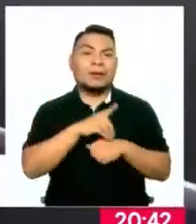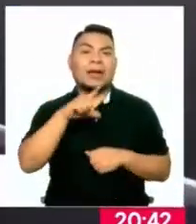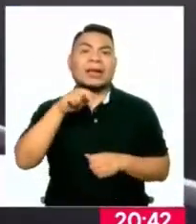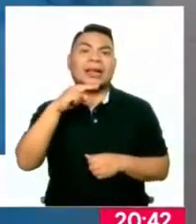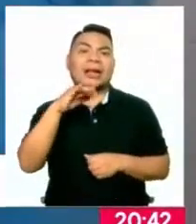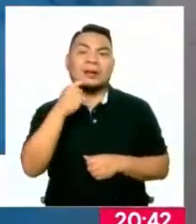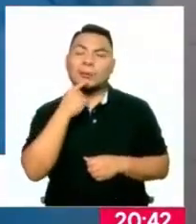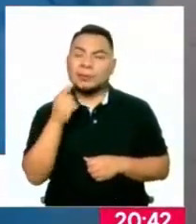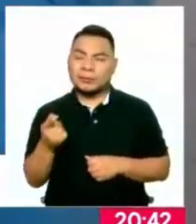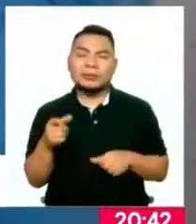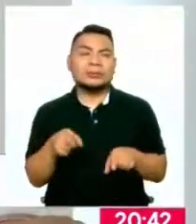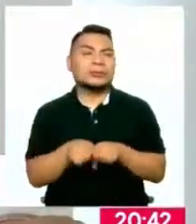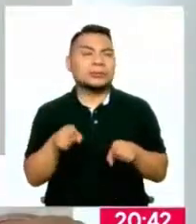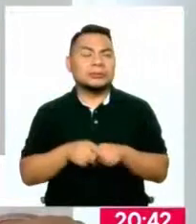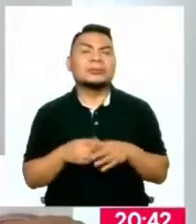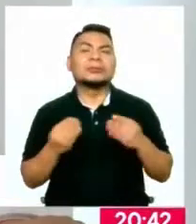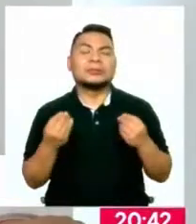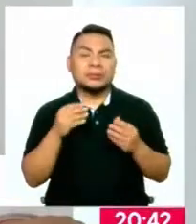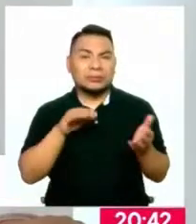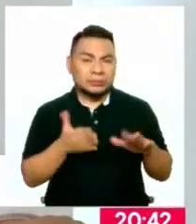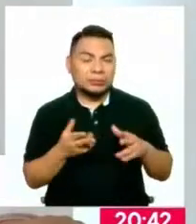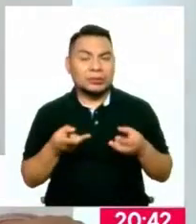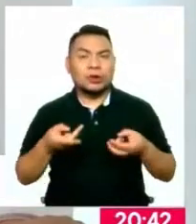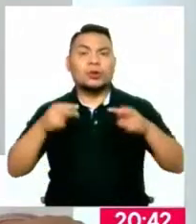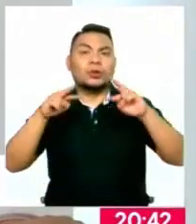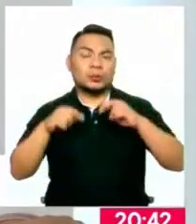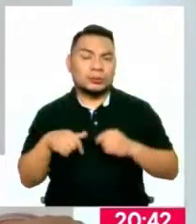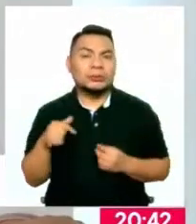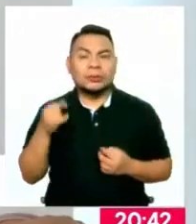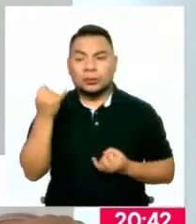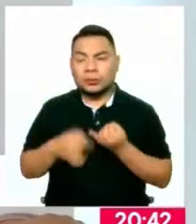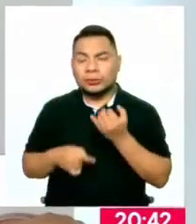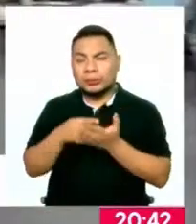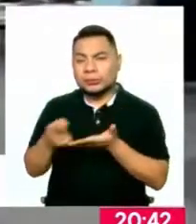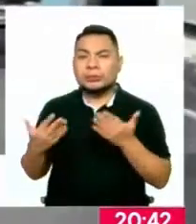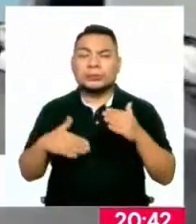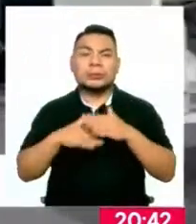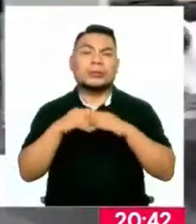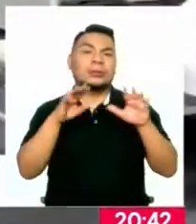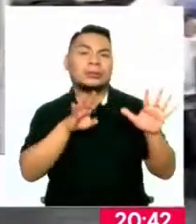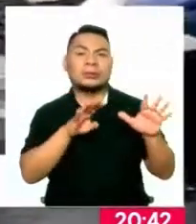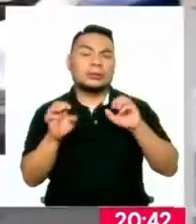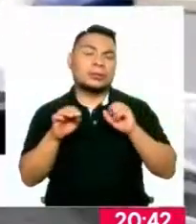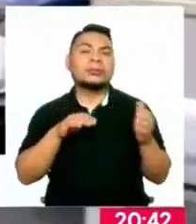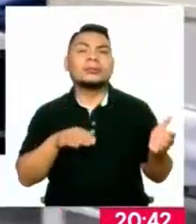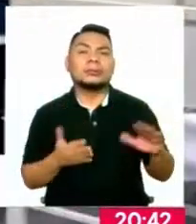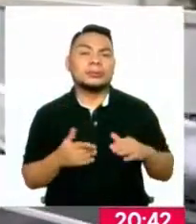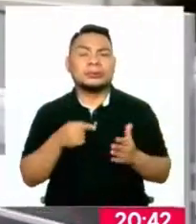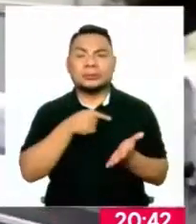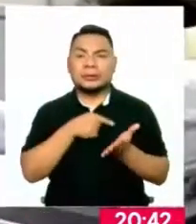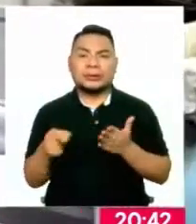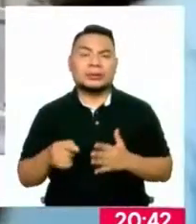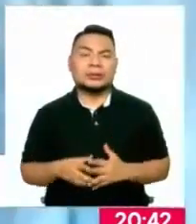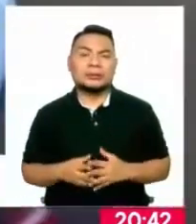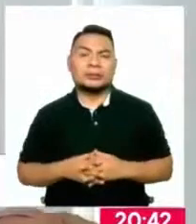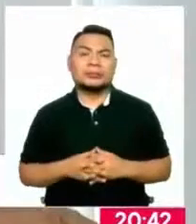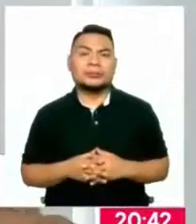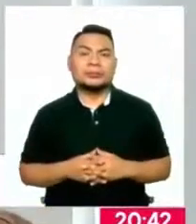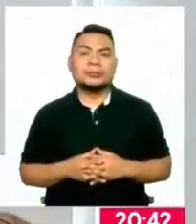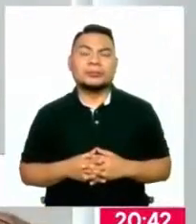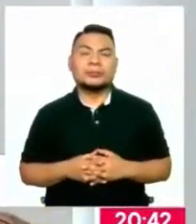afirmó además que las cifras de fallecidos se duplicó en las últimas semanas, llegando a casi 900 muertes semanales.